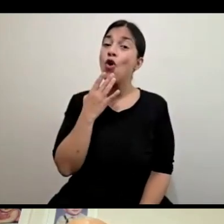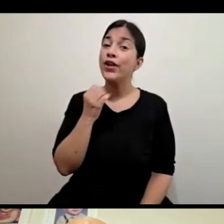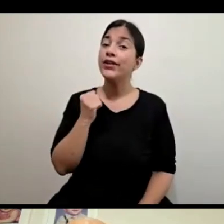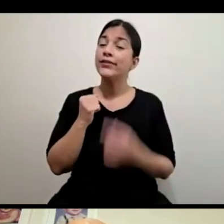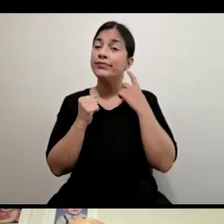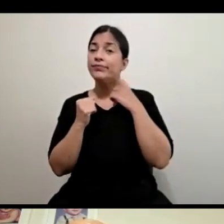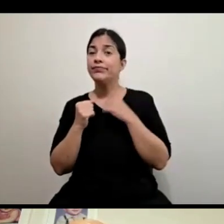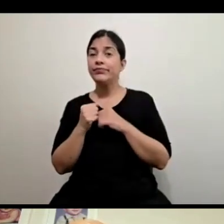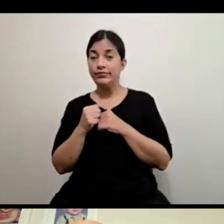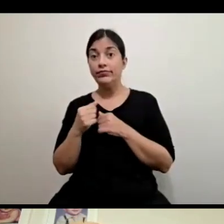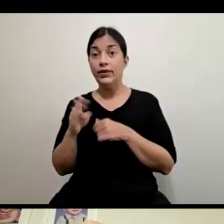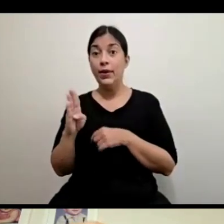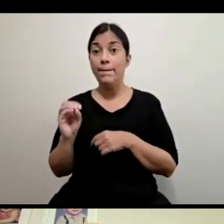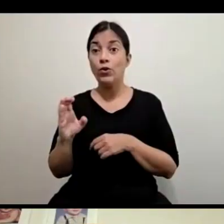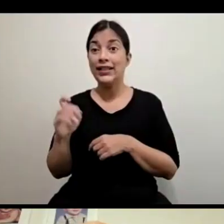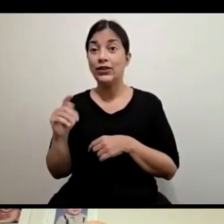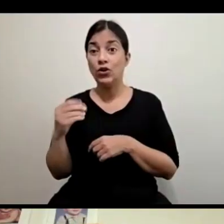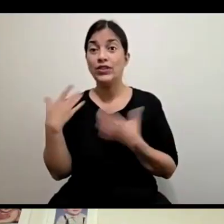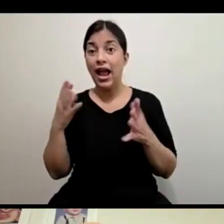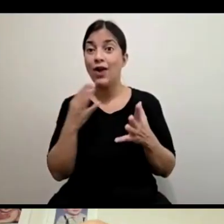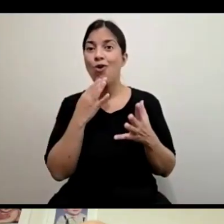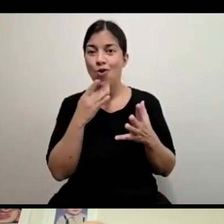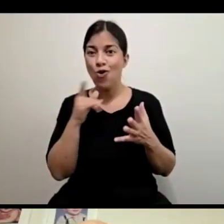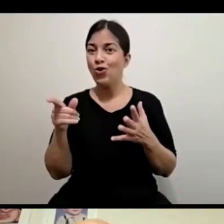está pintado y dependiendo del color